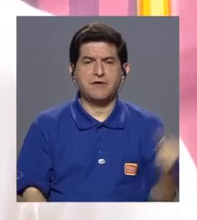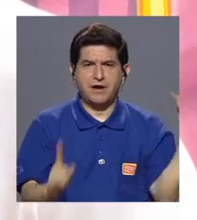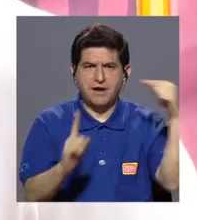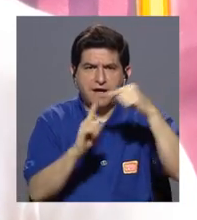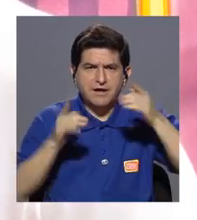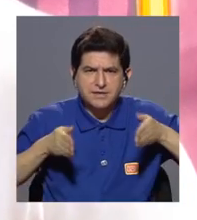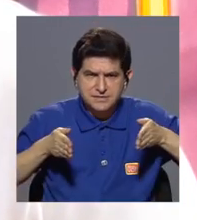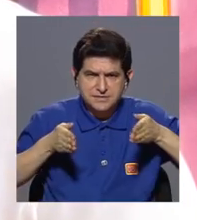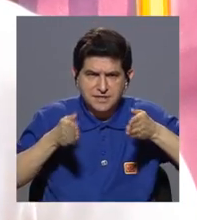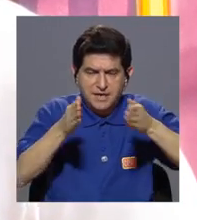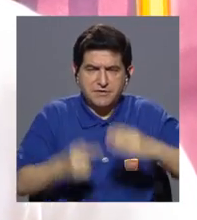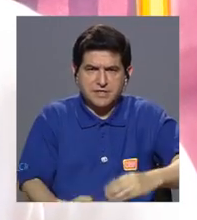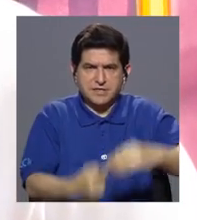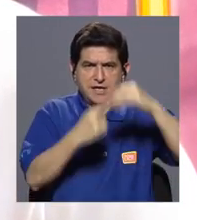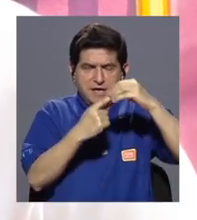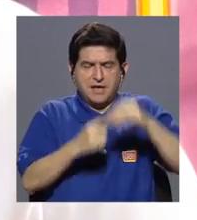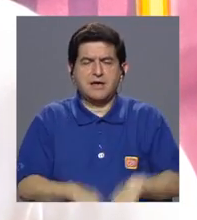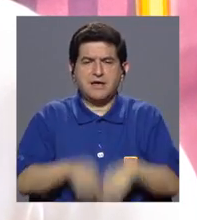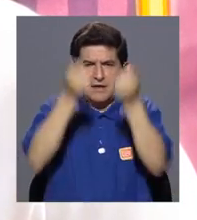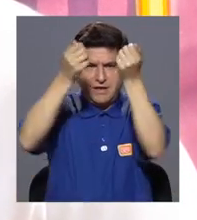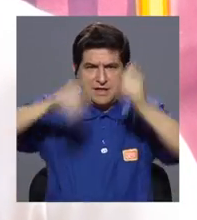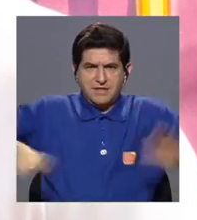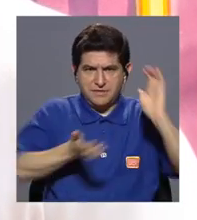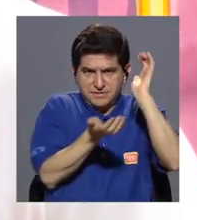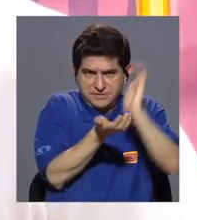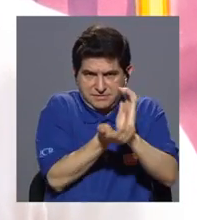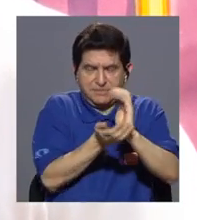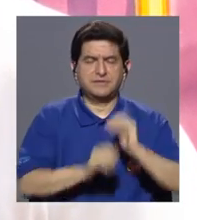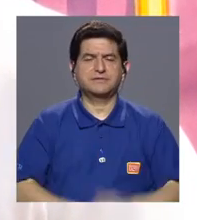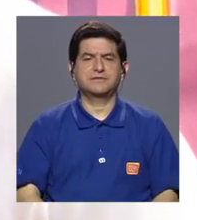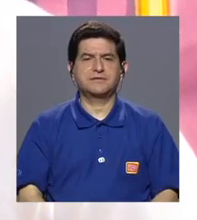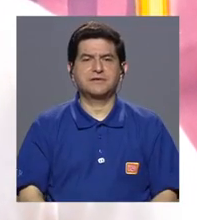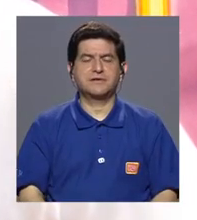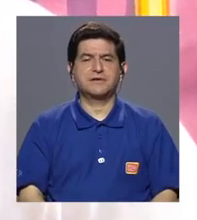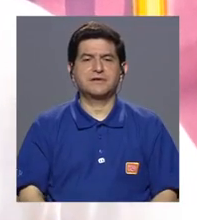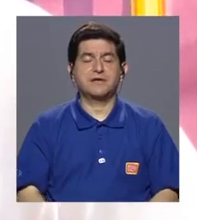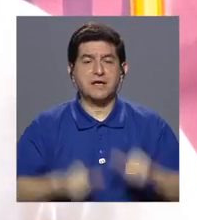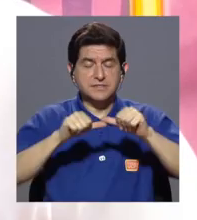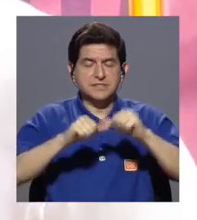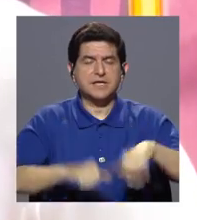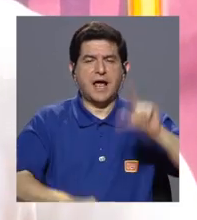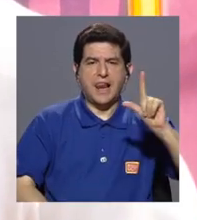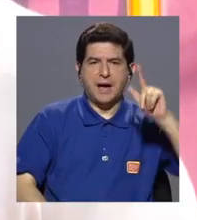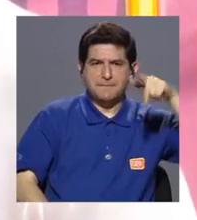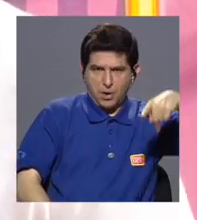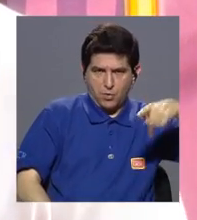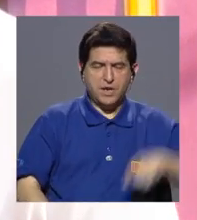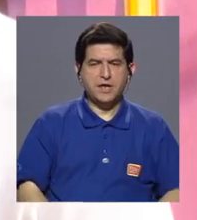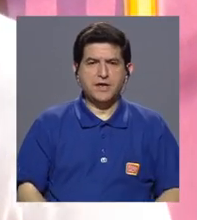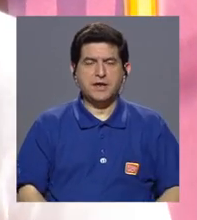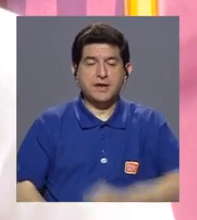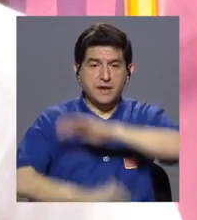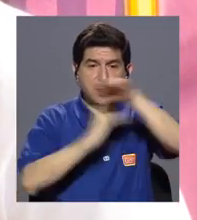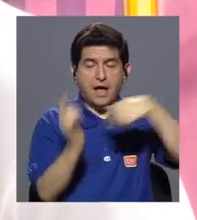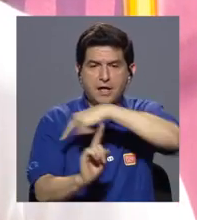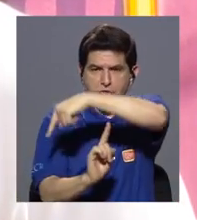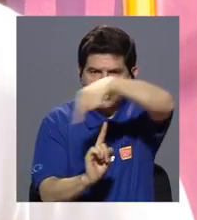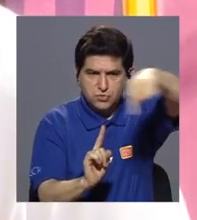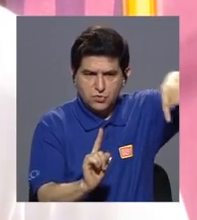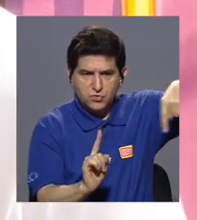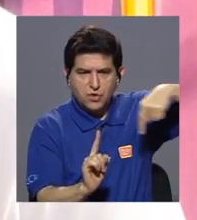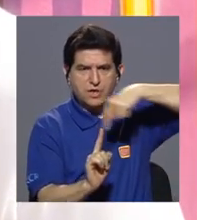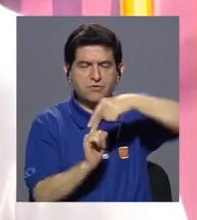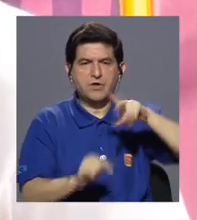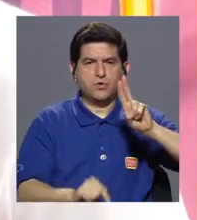la ruta principal de Sabanilla de Montes de Oca, se baja hacia La Paulina, se le da una vuelta a todo el perímetro de la